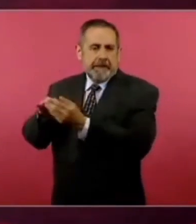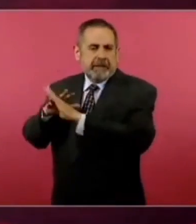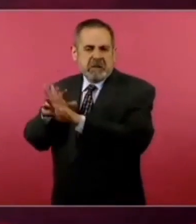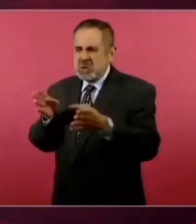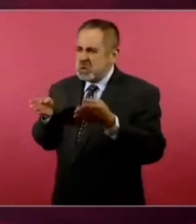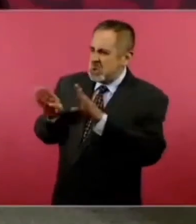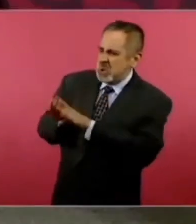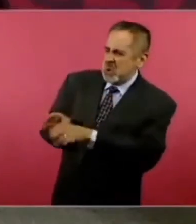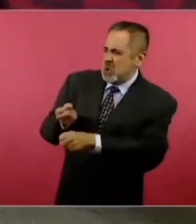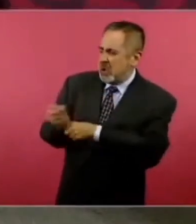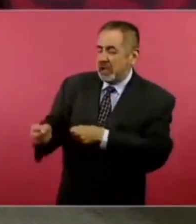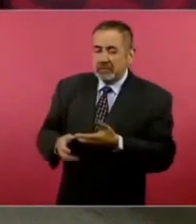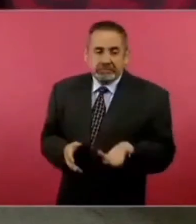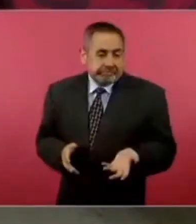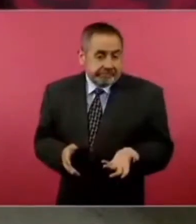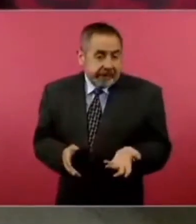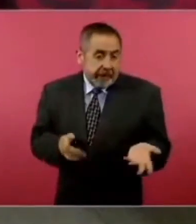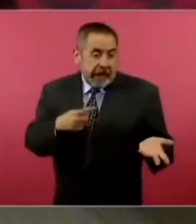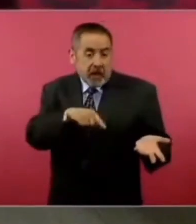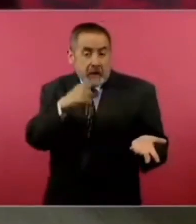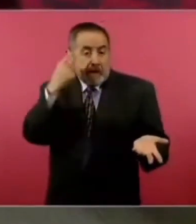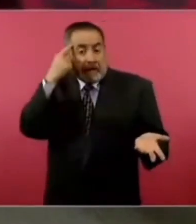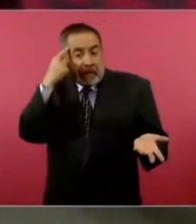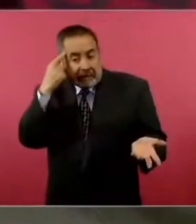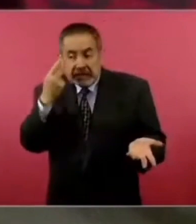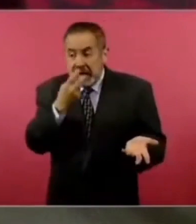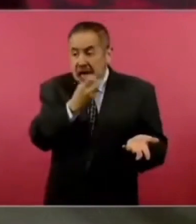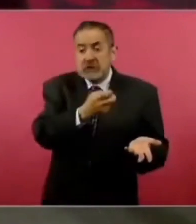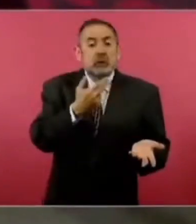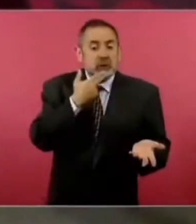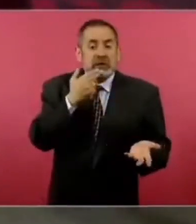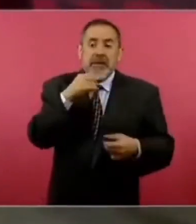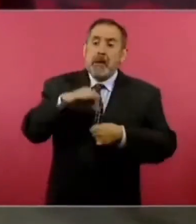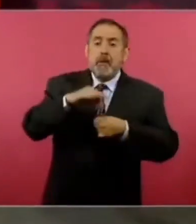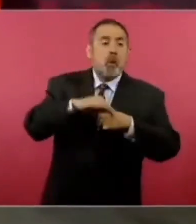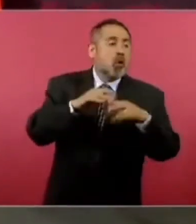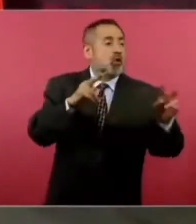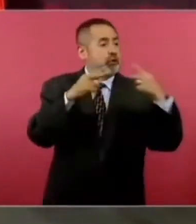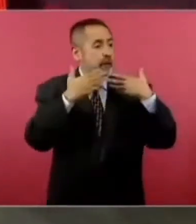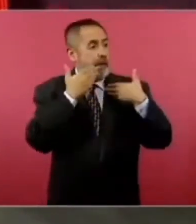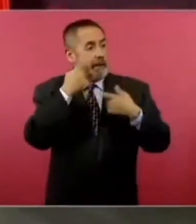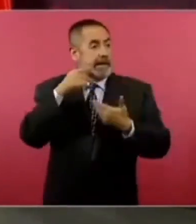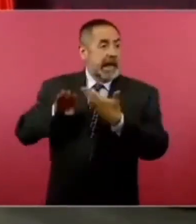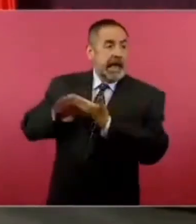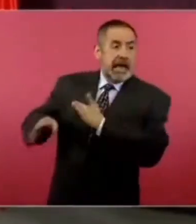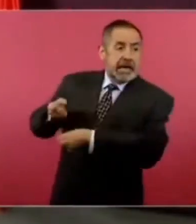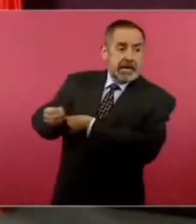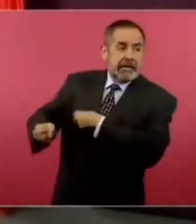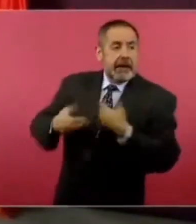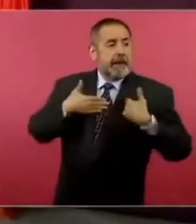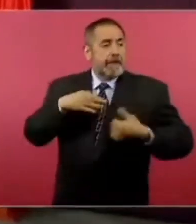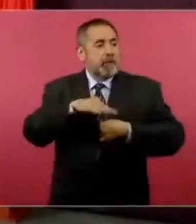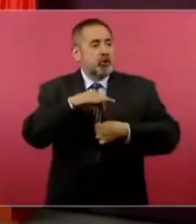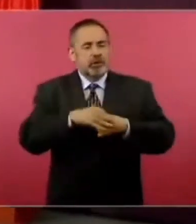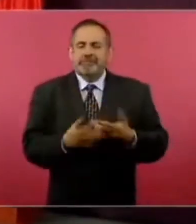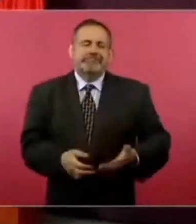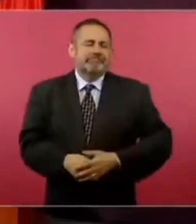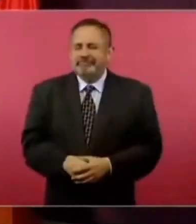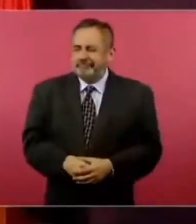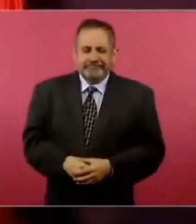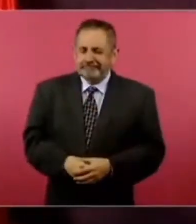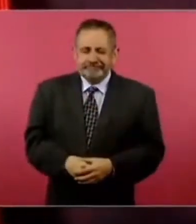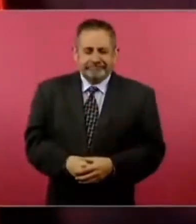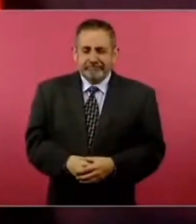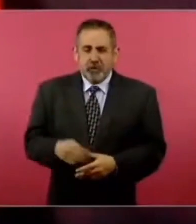porque piensan que así van a obtener votos nosotros vamos a seguir